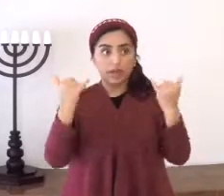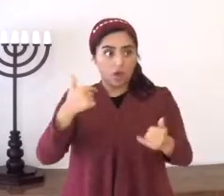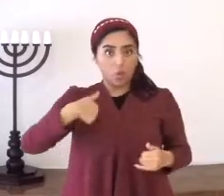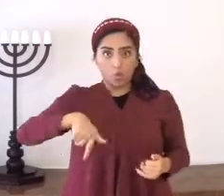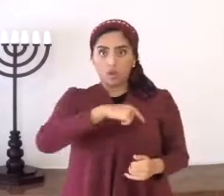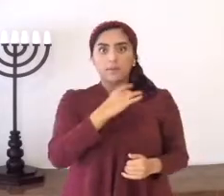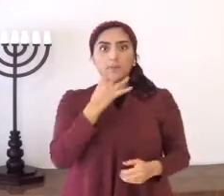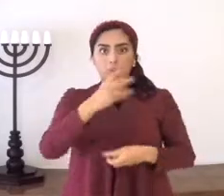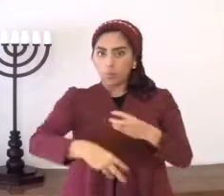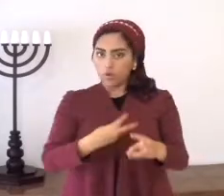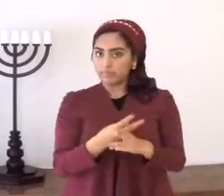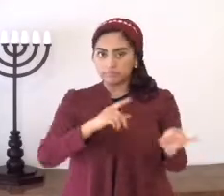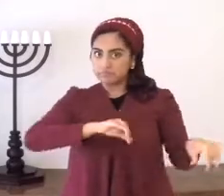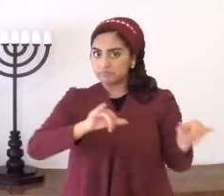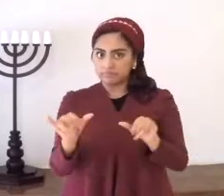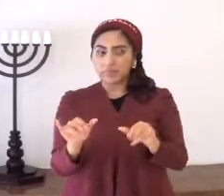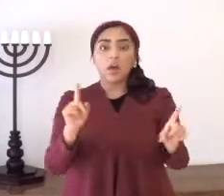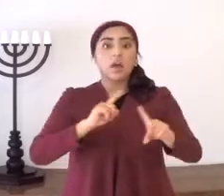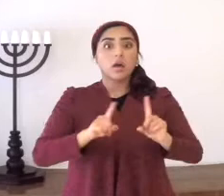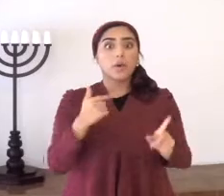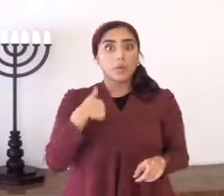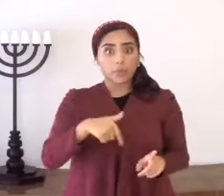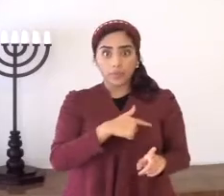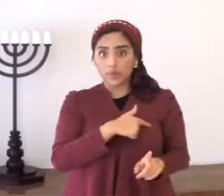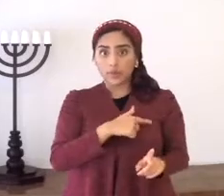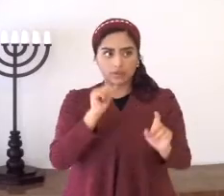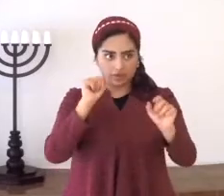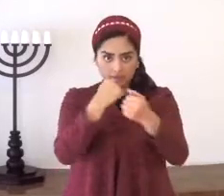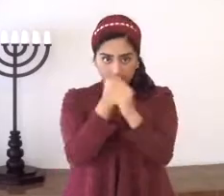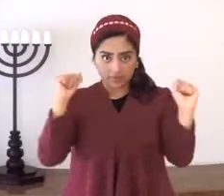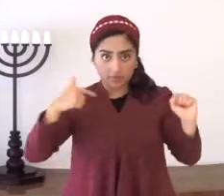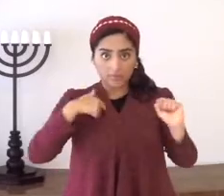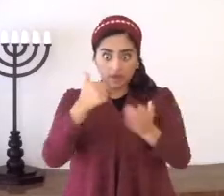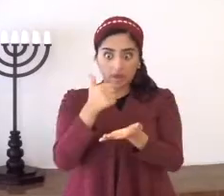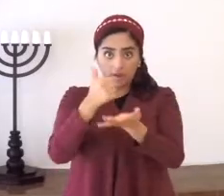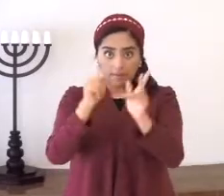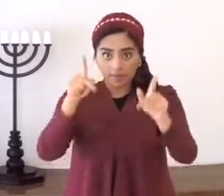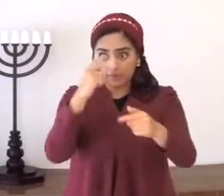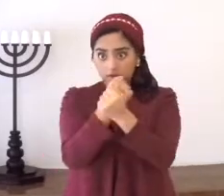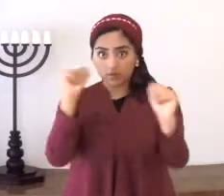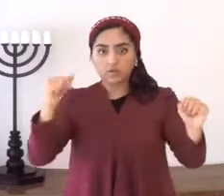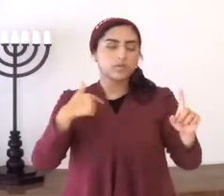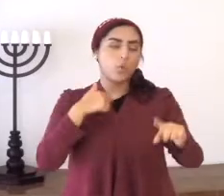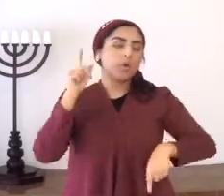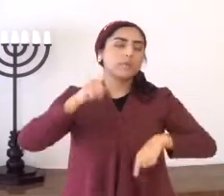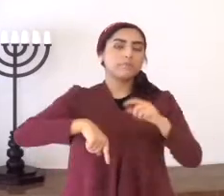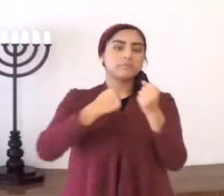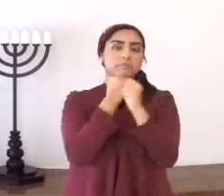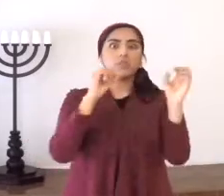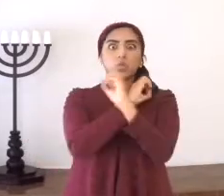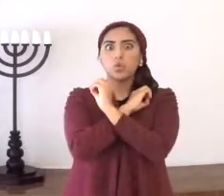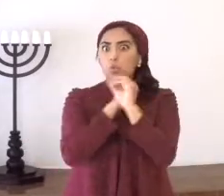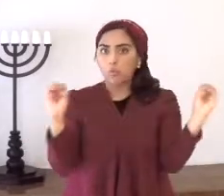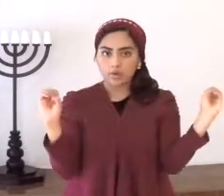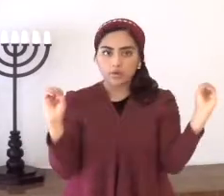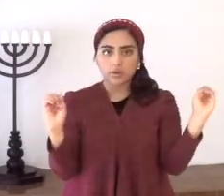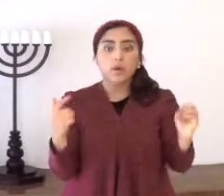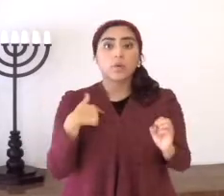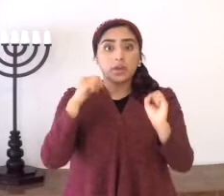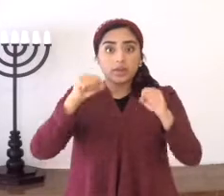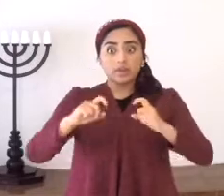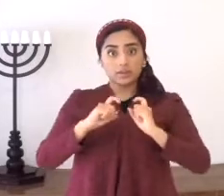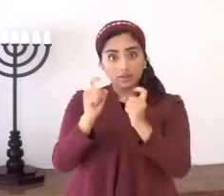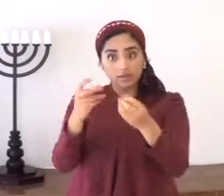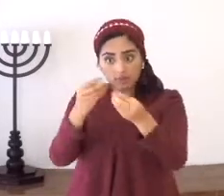profeta puede ser luz, sí, anuncia. Ahora nosotros somos luz del mundo. Pero nosotros podemos salvar a alguien? No, no